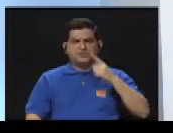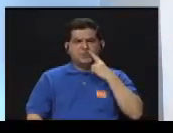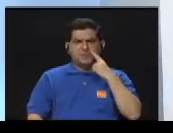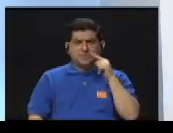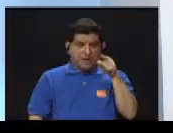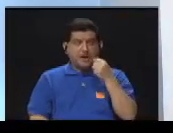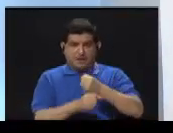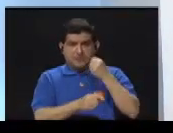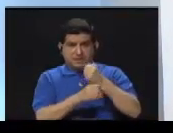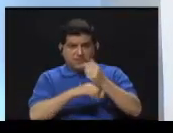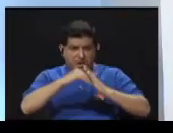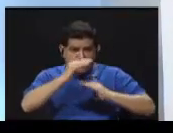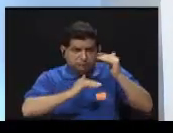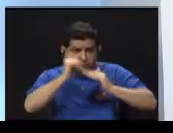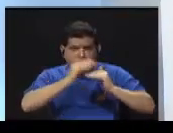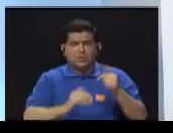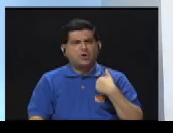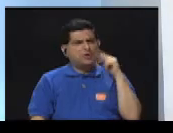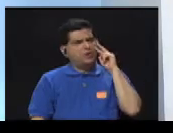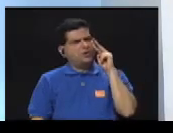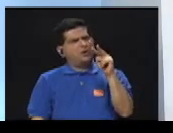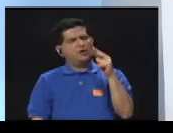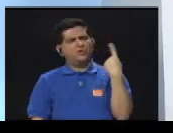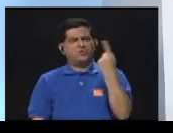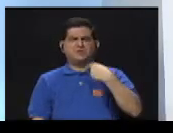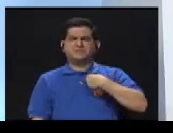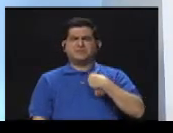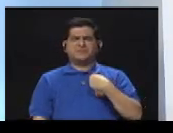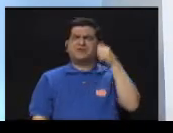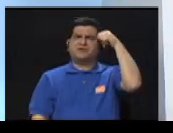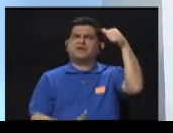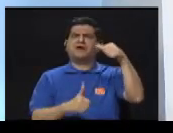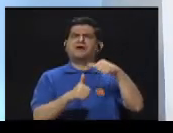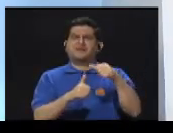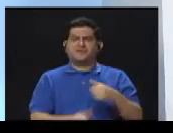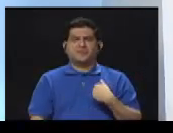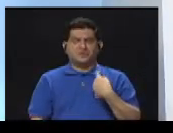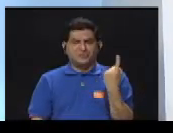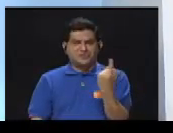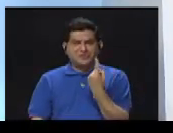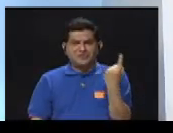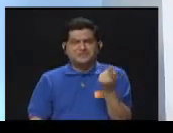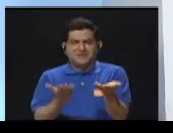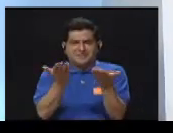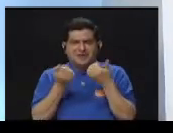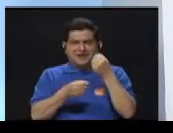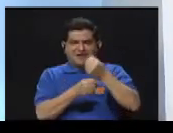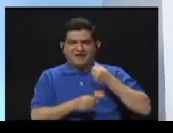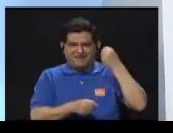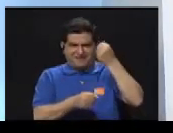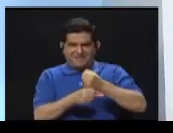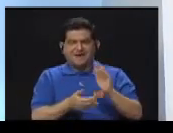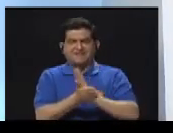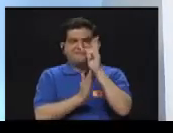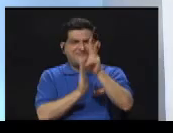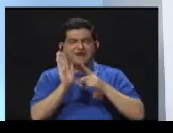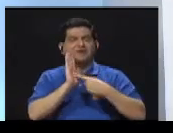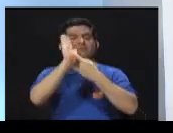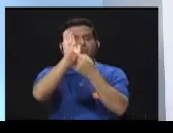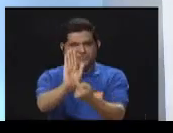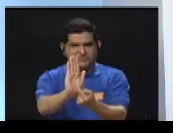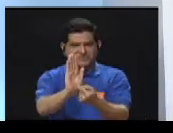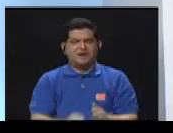cuando él estaba trabajando en estas construcciones, vi eso y siempre me quedó ahí en la memoria. Entonces yo siempre quise hacer un trabajo, digamos,